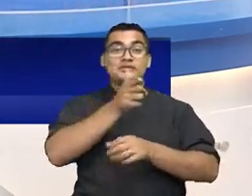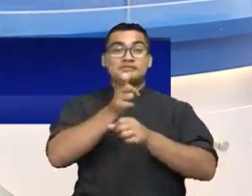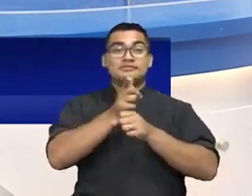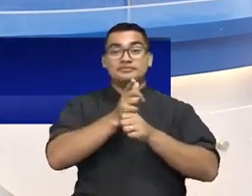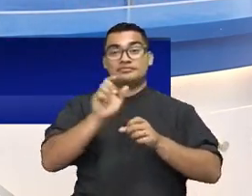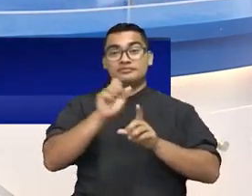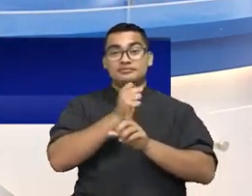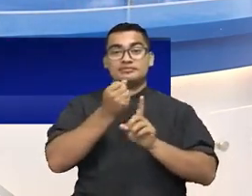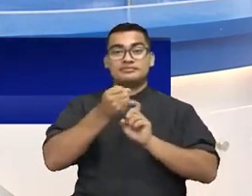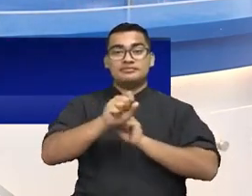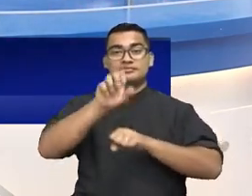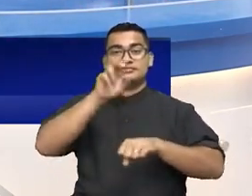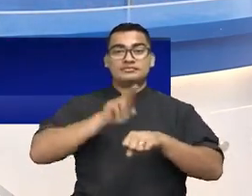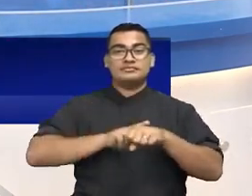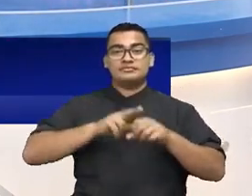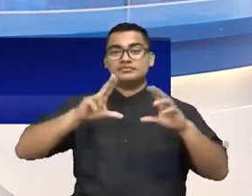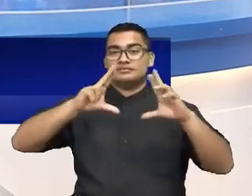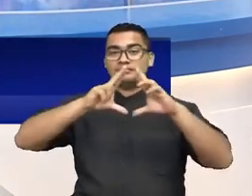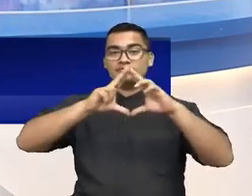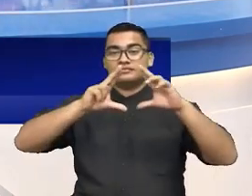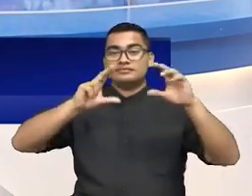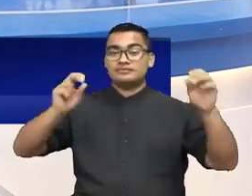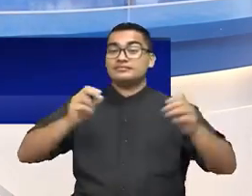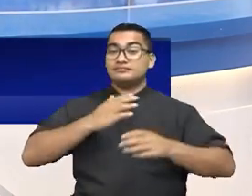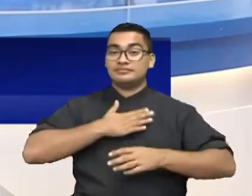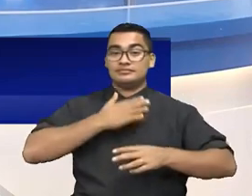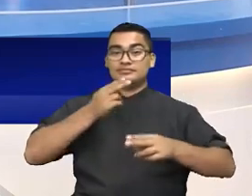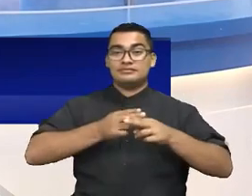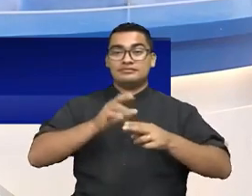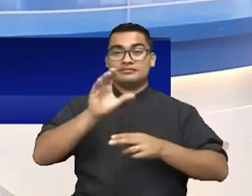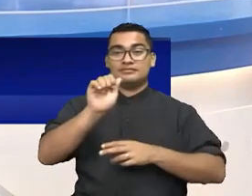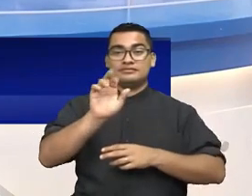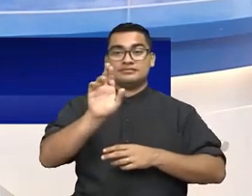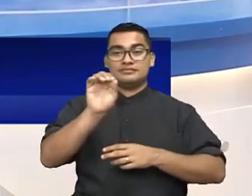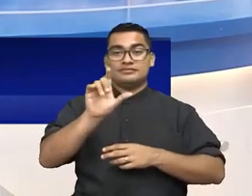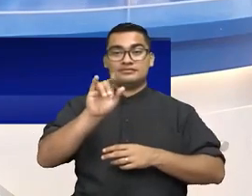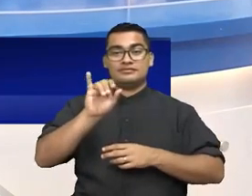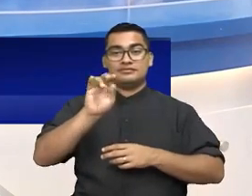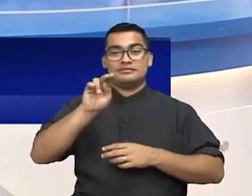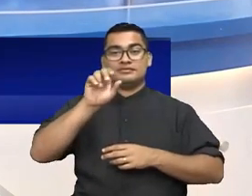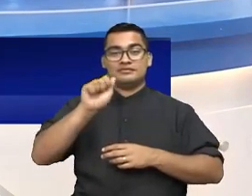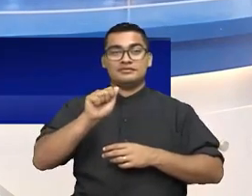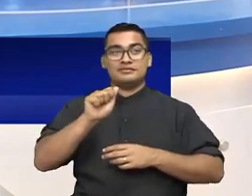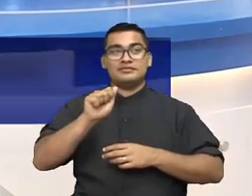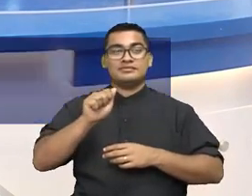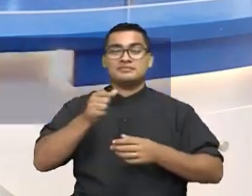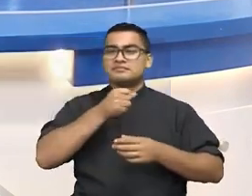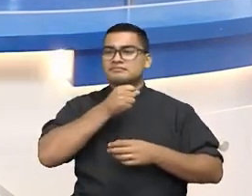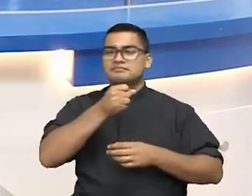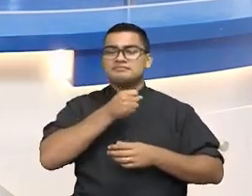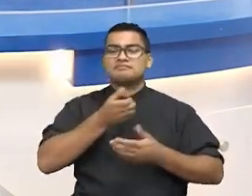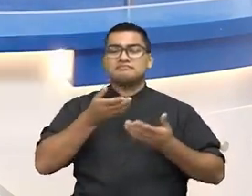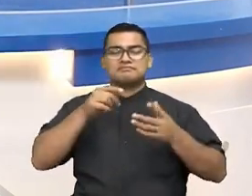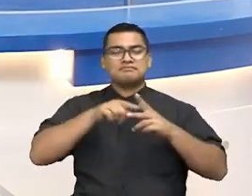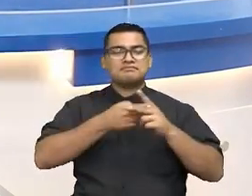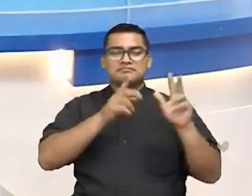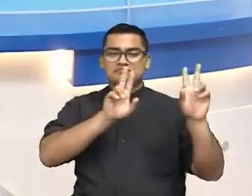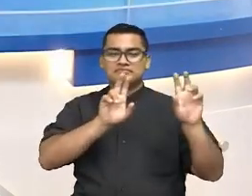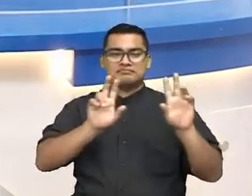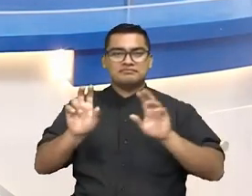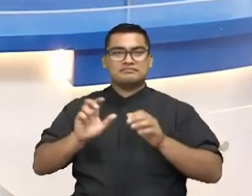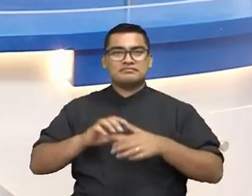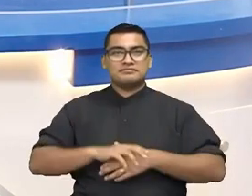98, el canal de la Asamblea Nacional. Les saluda y acompaña a Carolina Mayorga. Iniciamos las noticias de hoy con nuestros